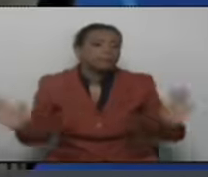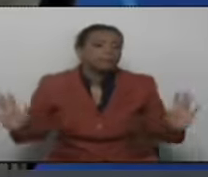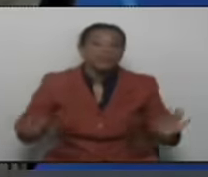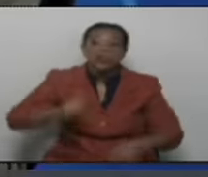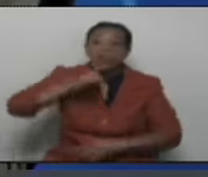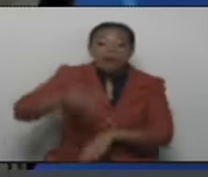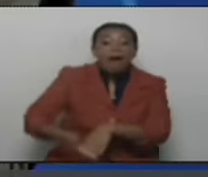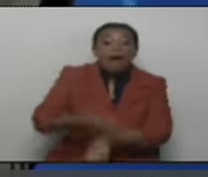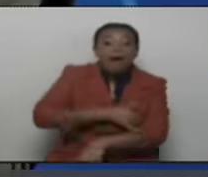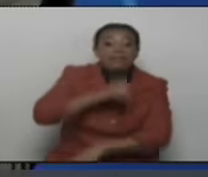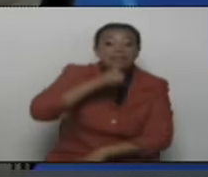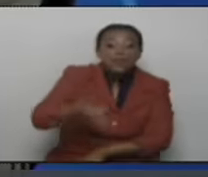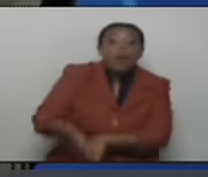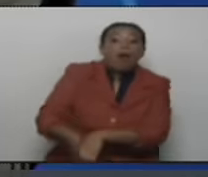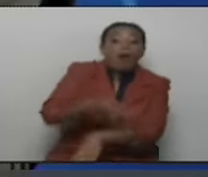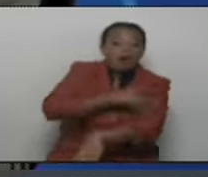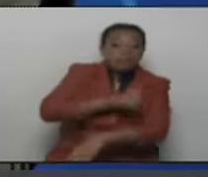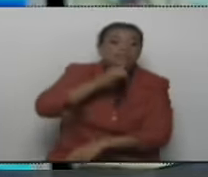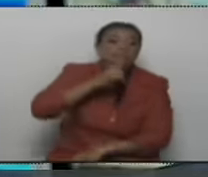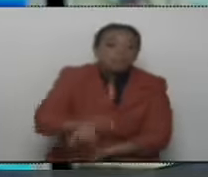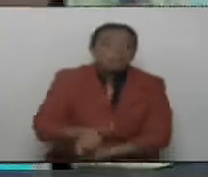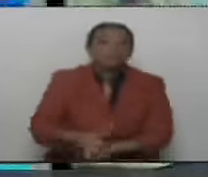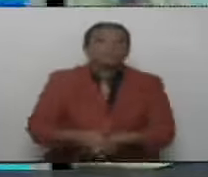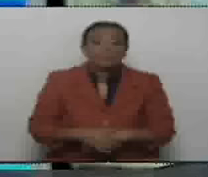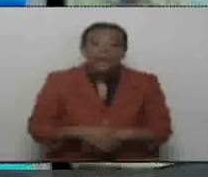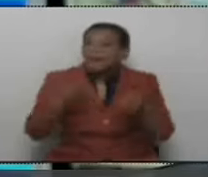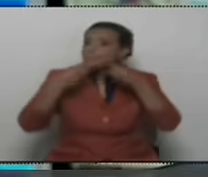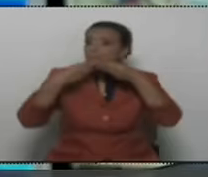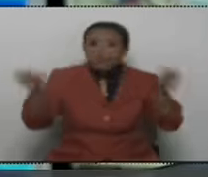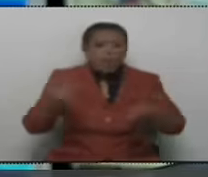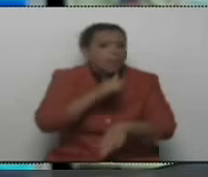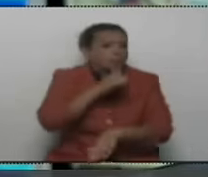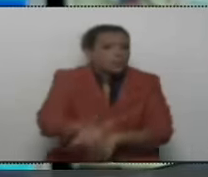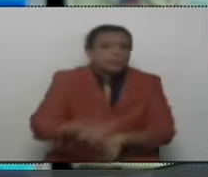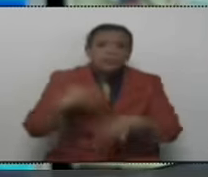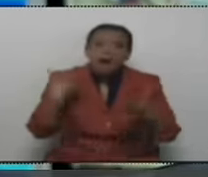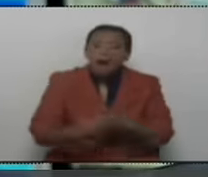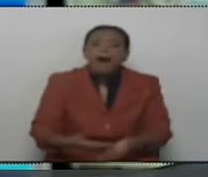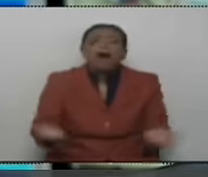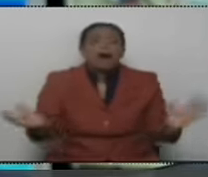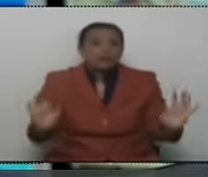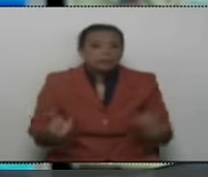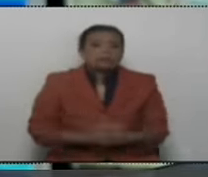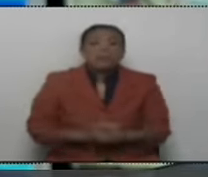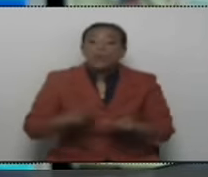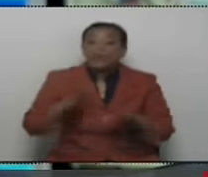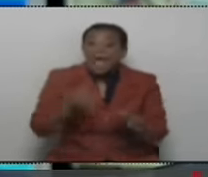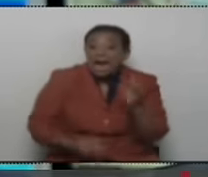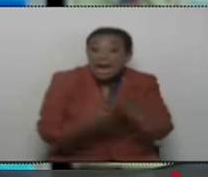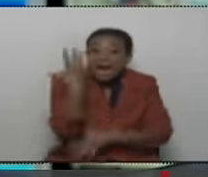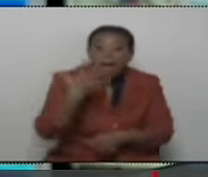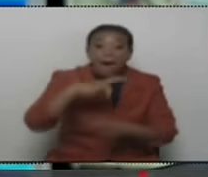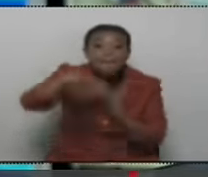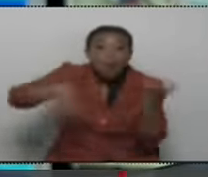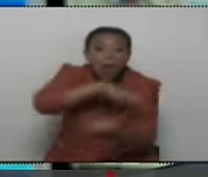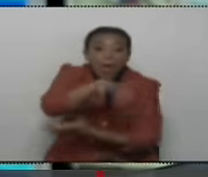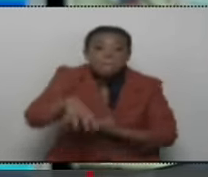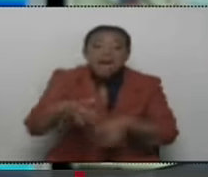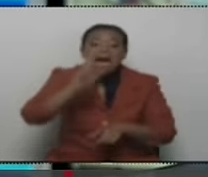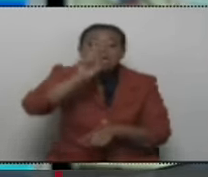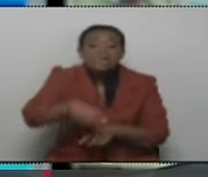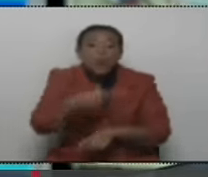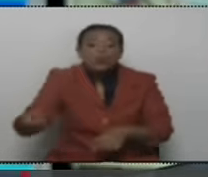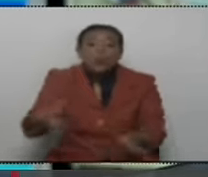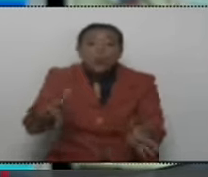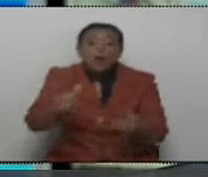denunciado previamente. Sí, había sido denunciado públicamente. De manera... Porque aquí ocurre algo, presidente. Nosotros decimos lo